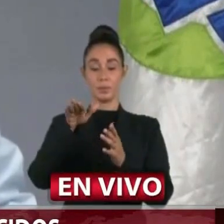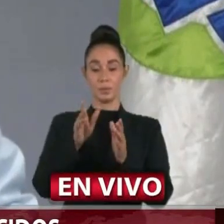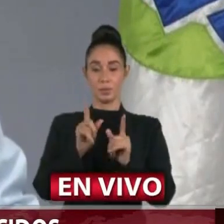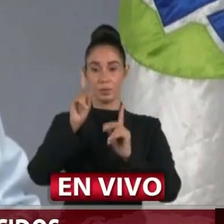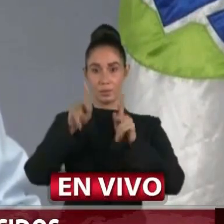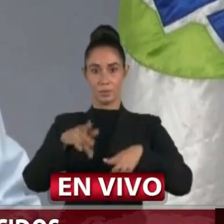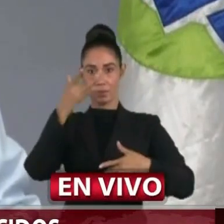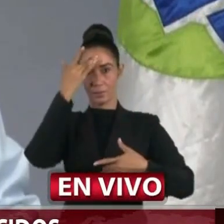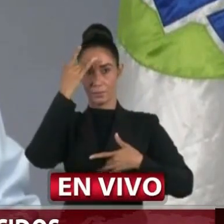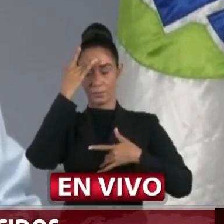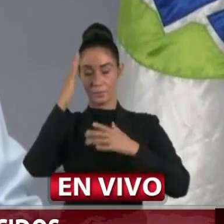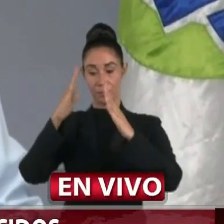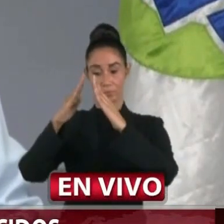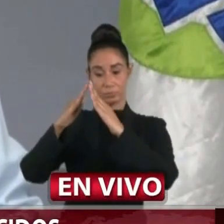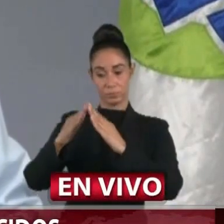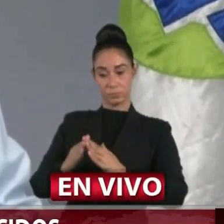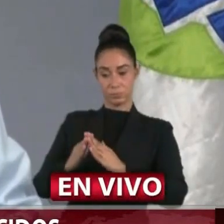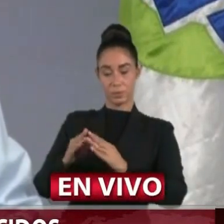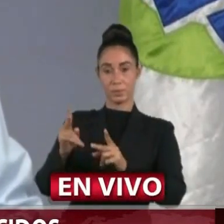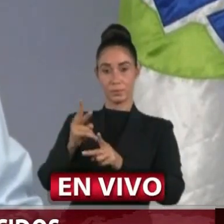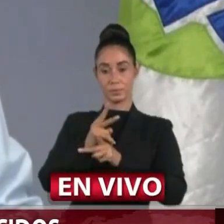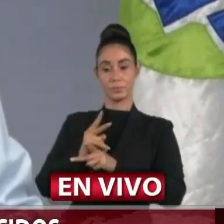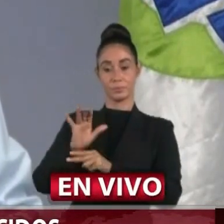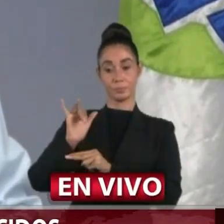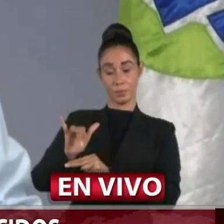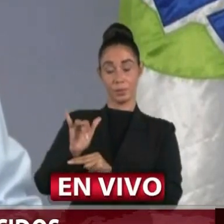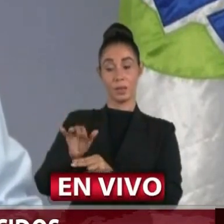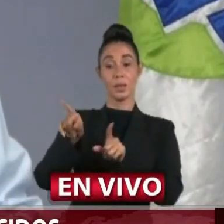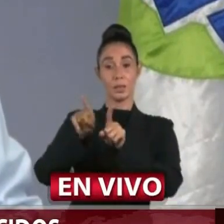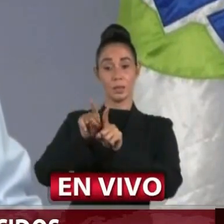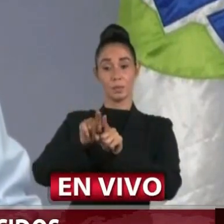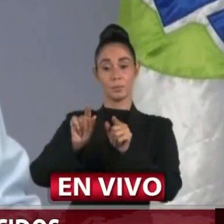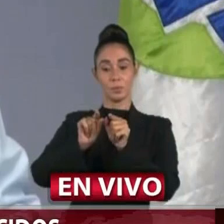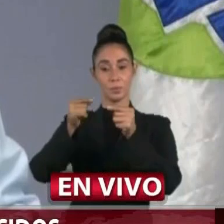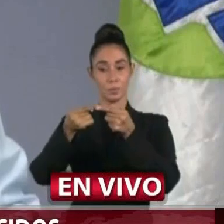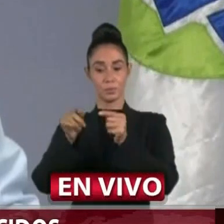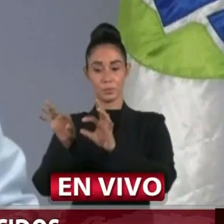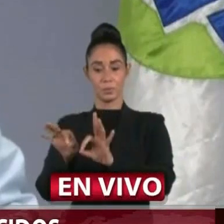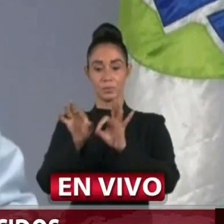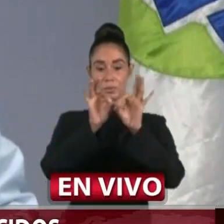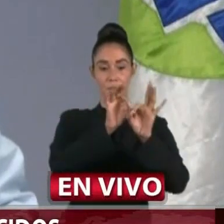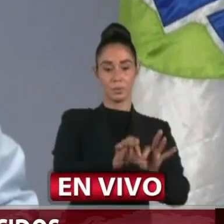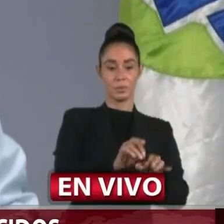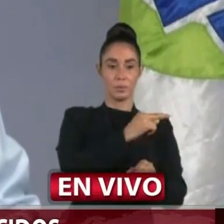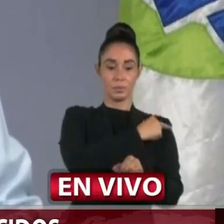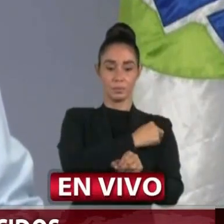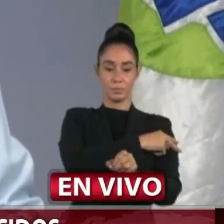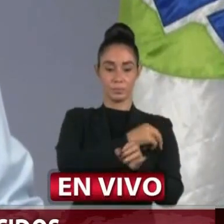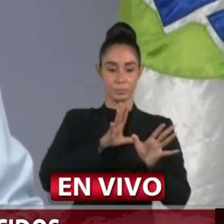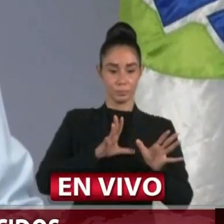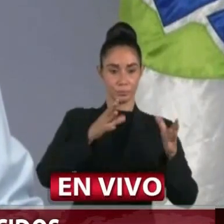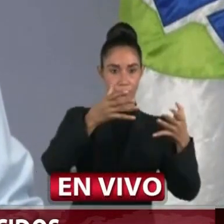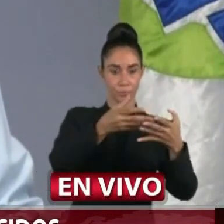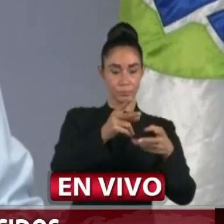aislamiento, domiciliarios o en lugares especiales dedicados a estos fines.